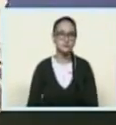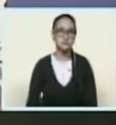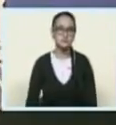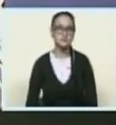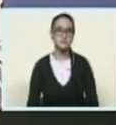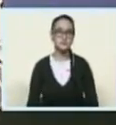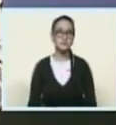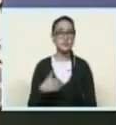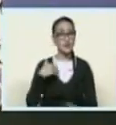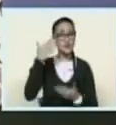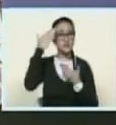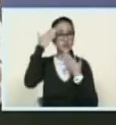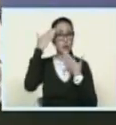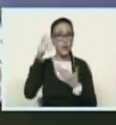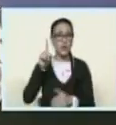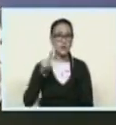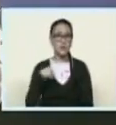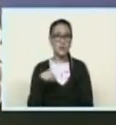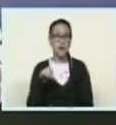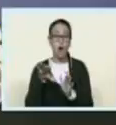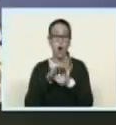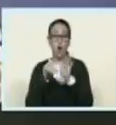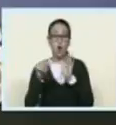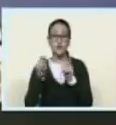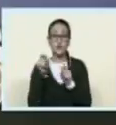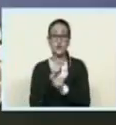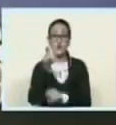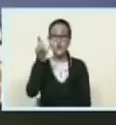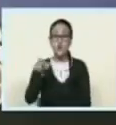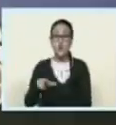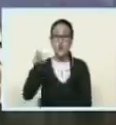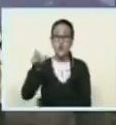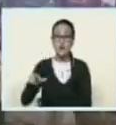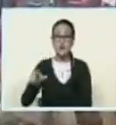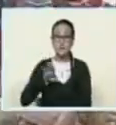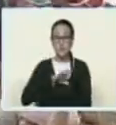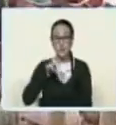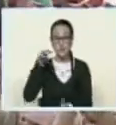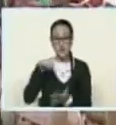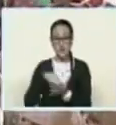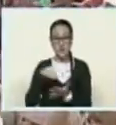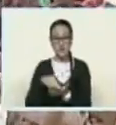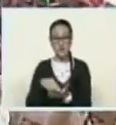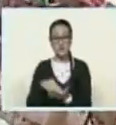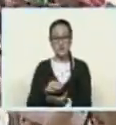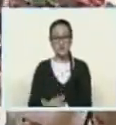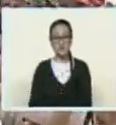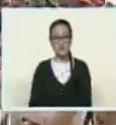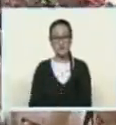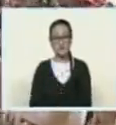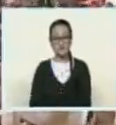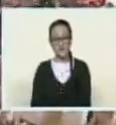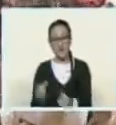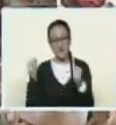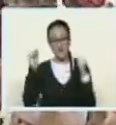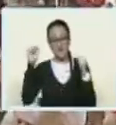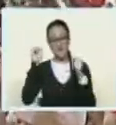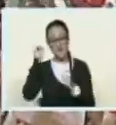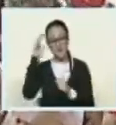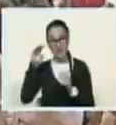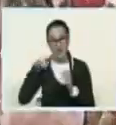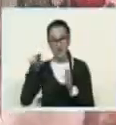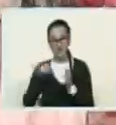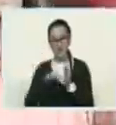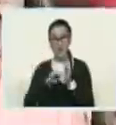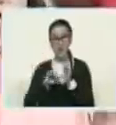Igual quiero saludar a los constituyentes del estado Miranda. ¡Que viva la Asamblea